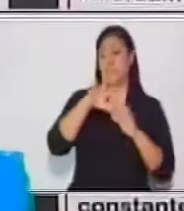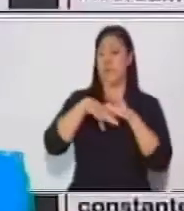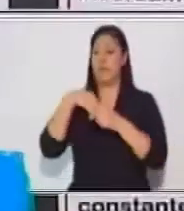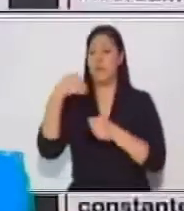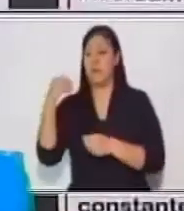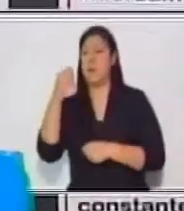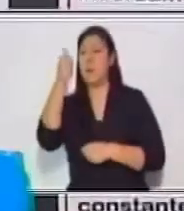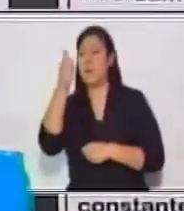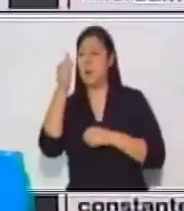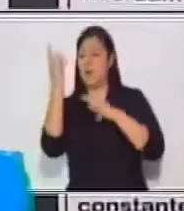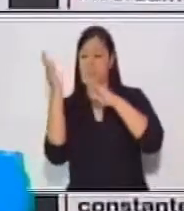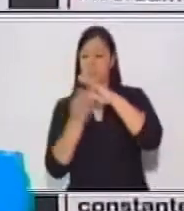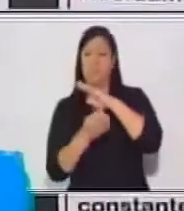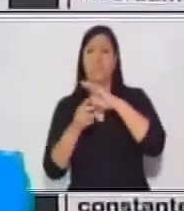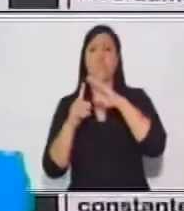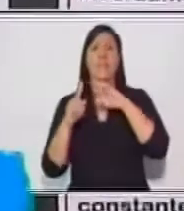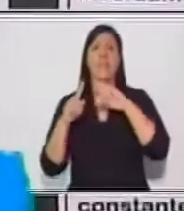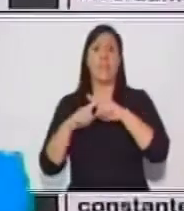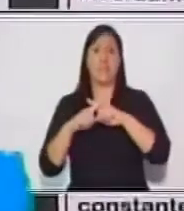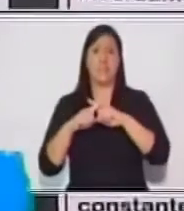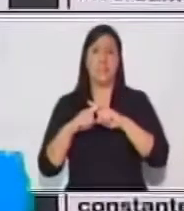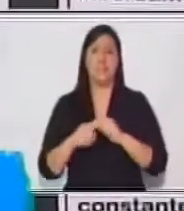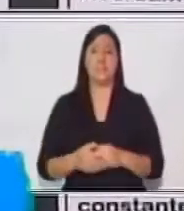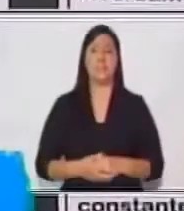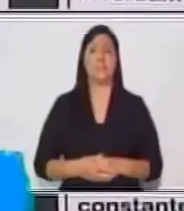A sobre X. Entonces,